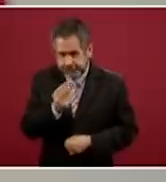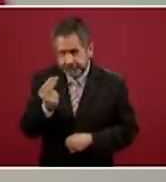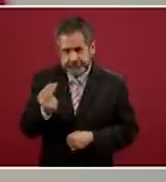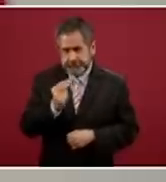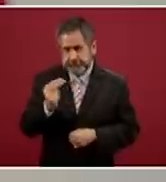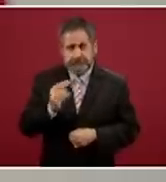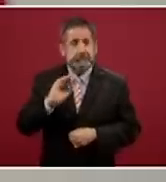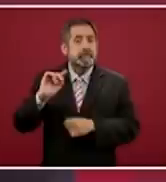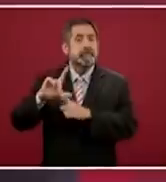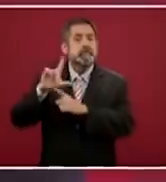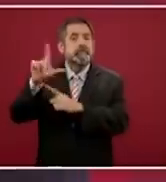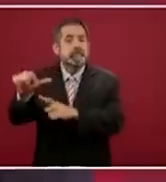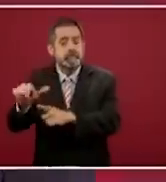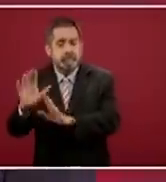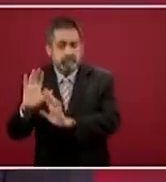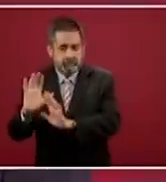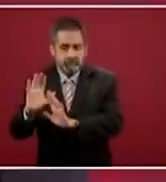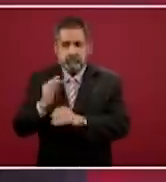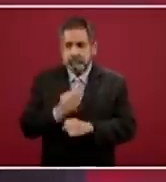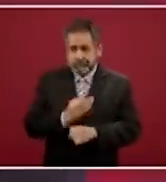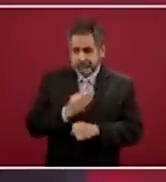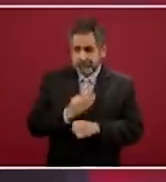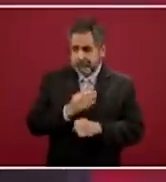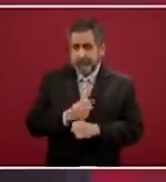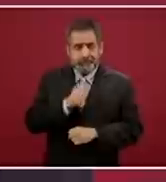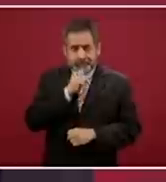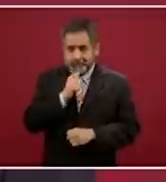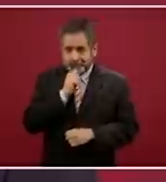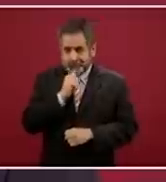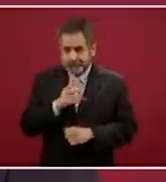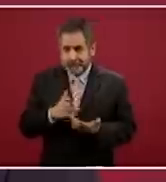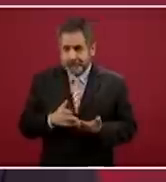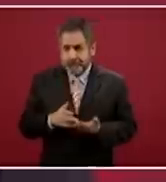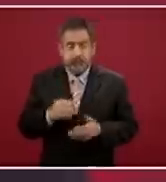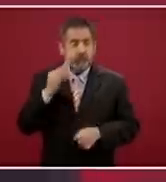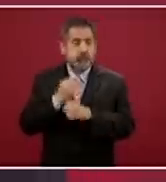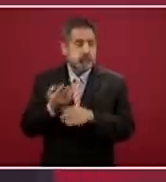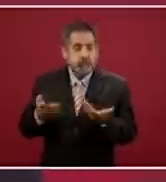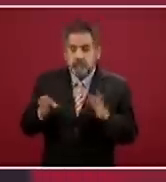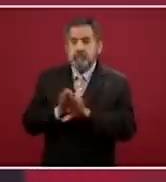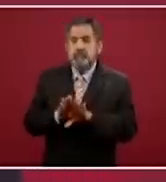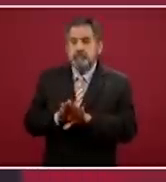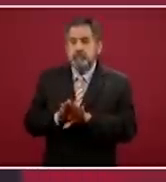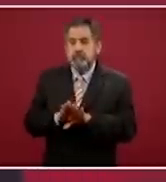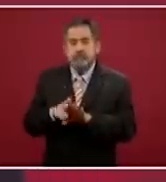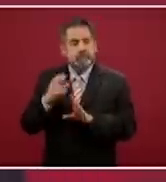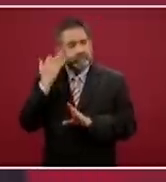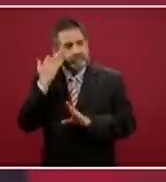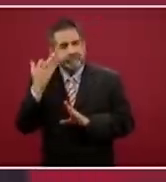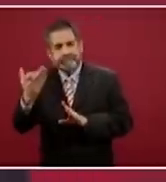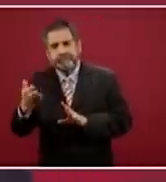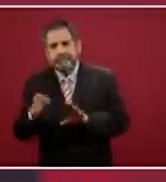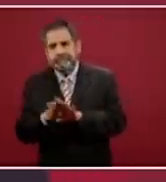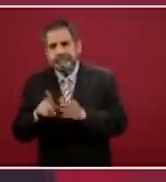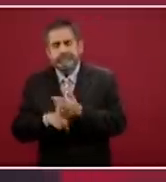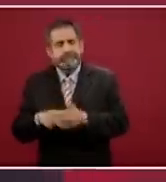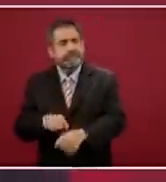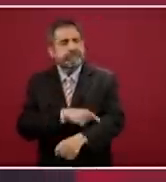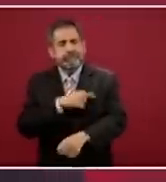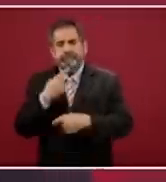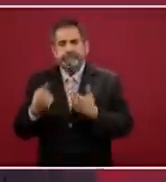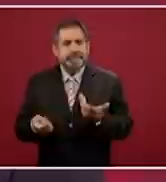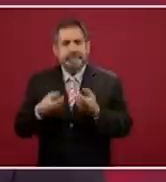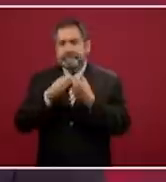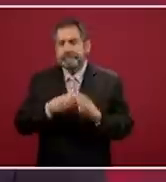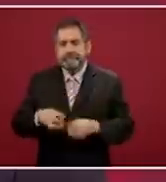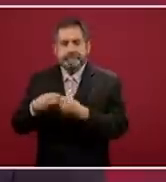son indispensables, porque lo único que van a causar es desgastar la utilidad de la medida de salud pública, porque se aplica